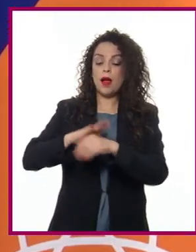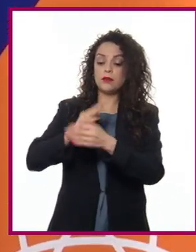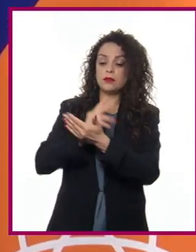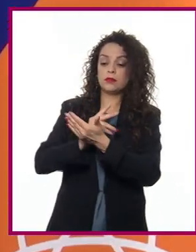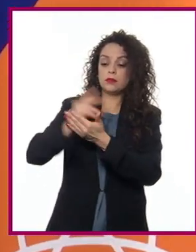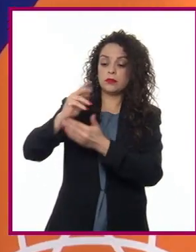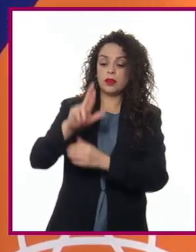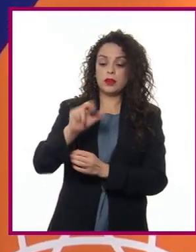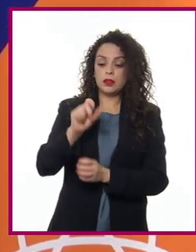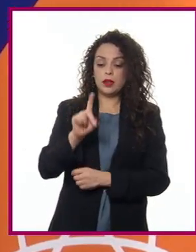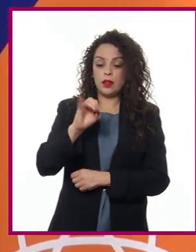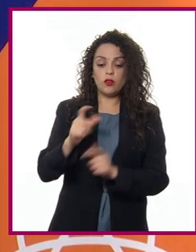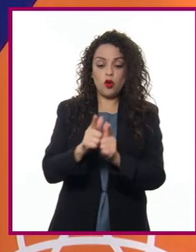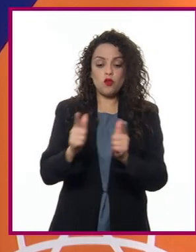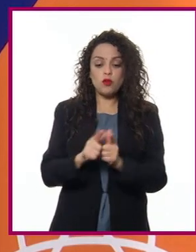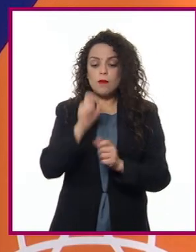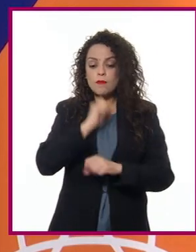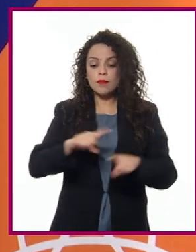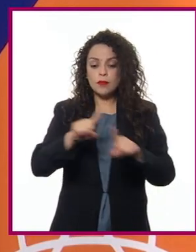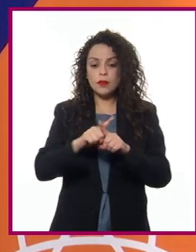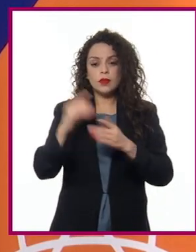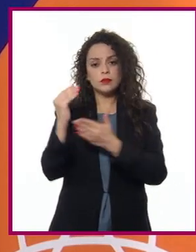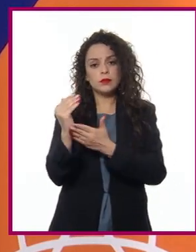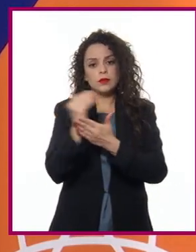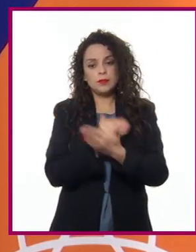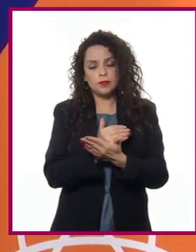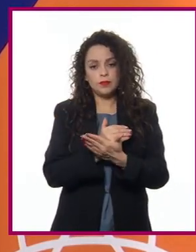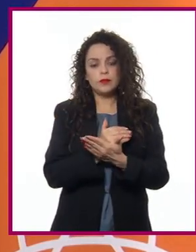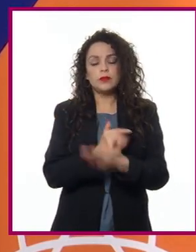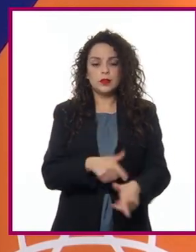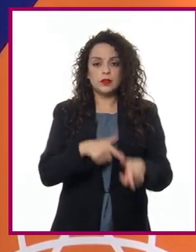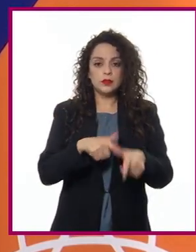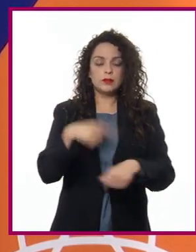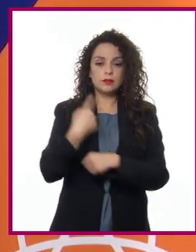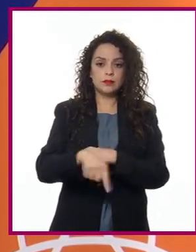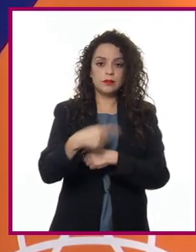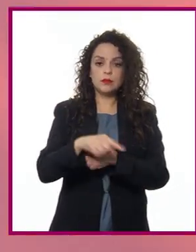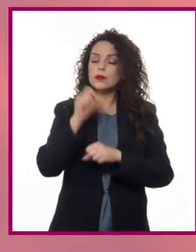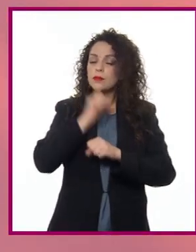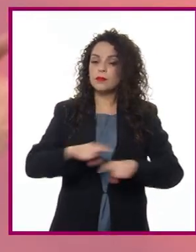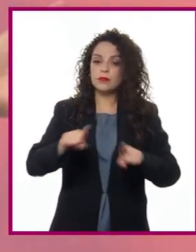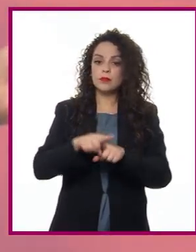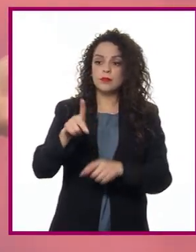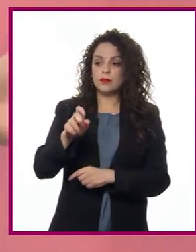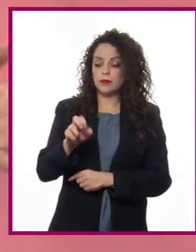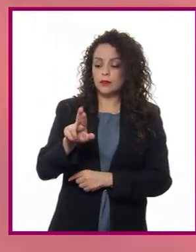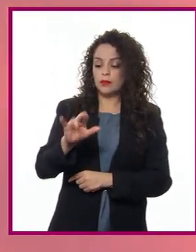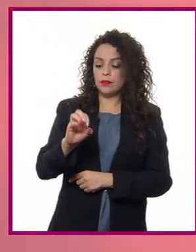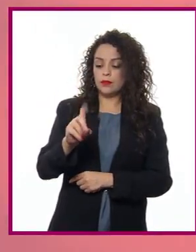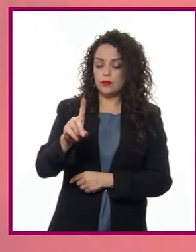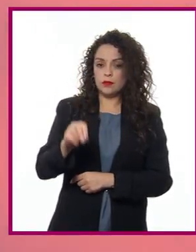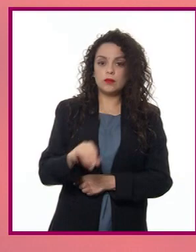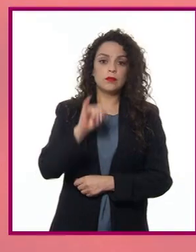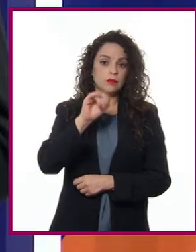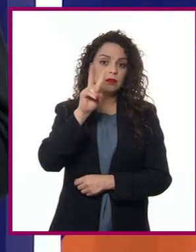al bajar en un mismo grupo y su disminución constante a lo largo de un mismo periodo. Así es,